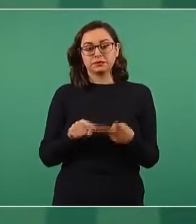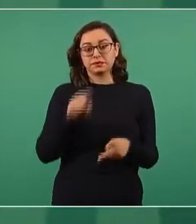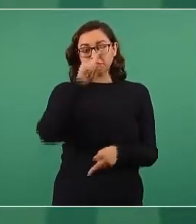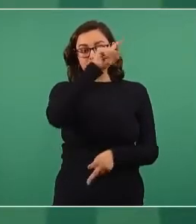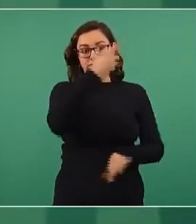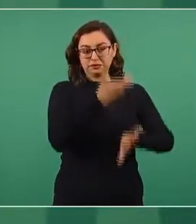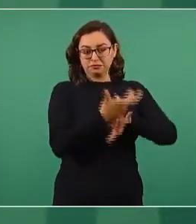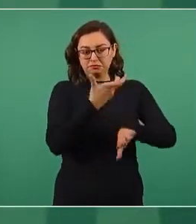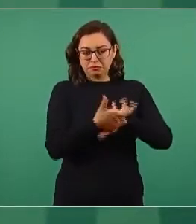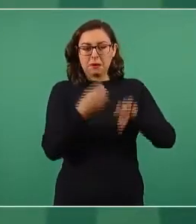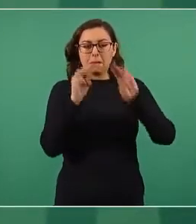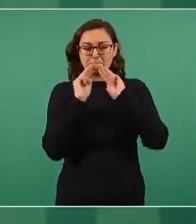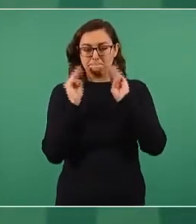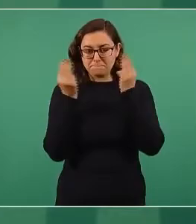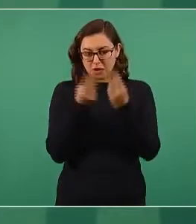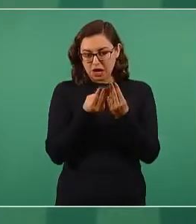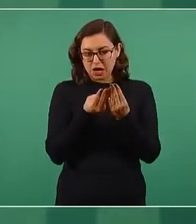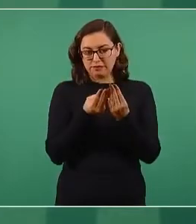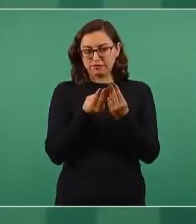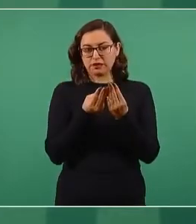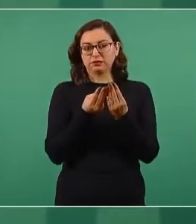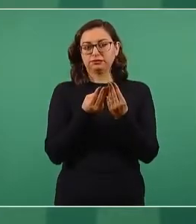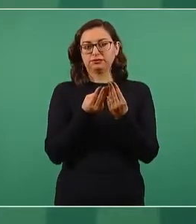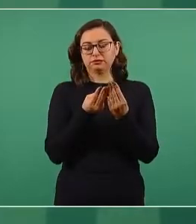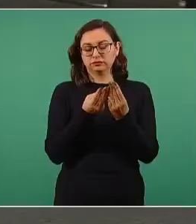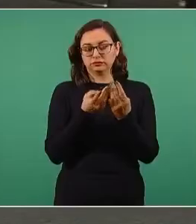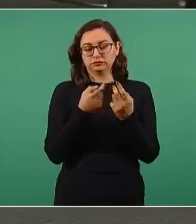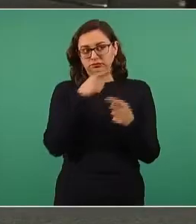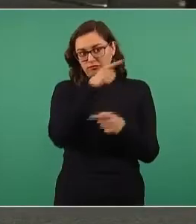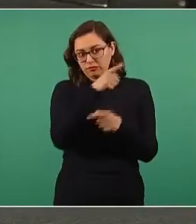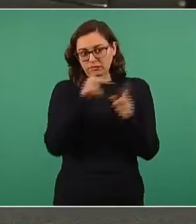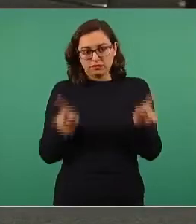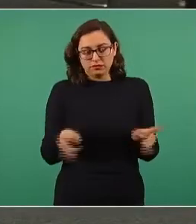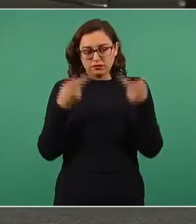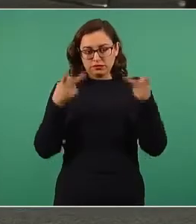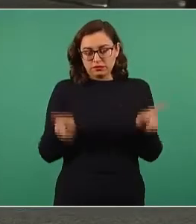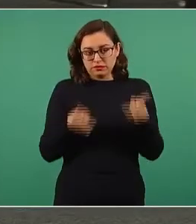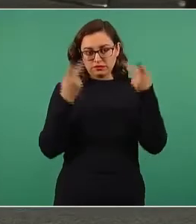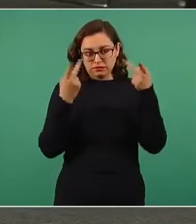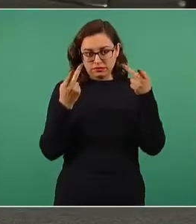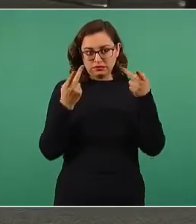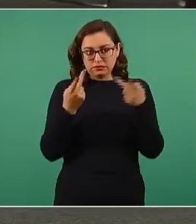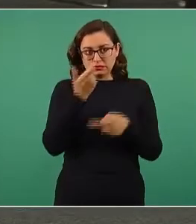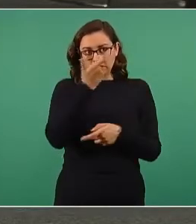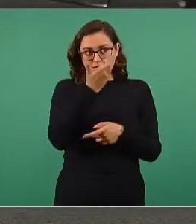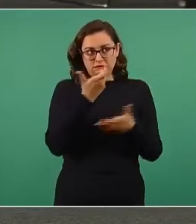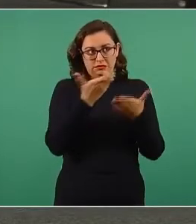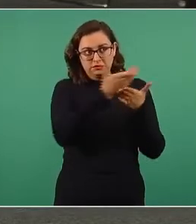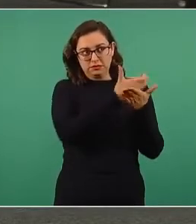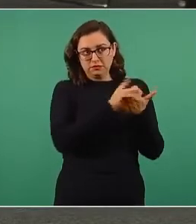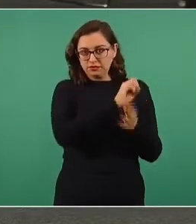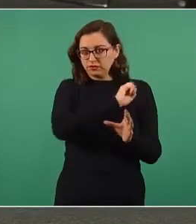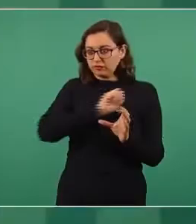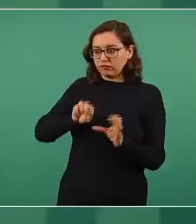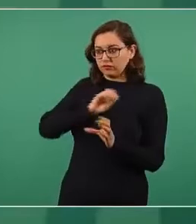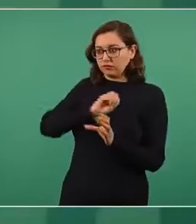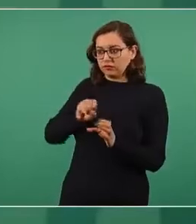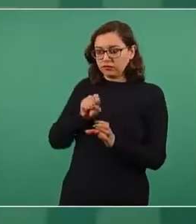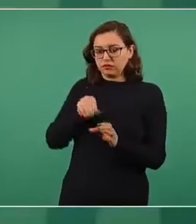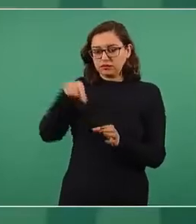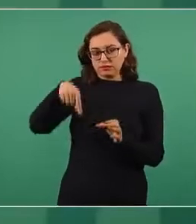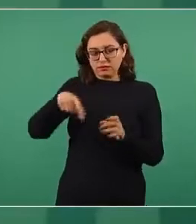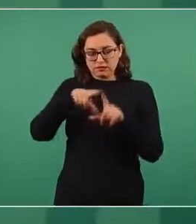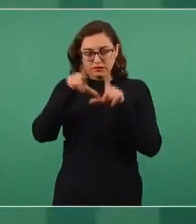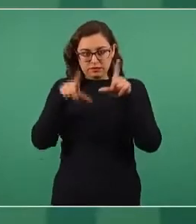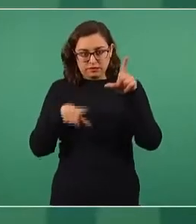Estados Unidos, su capacidad de venta y su capacidad de enviar recursos a México. Pero eso ya